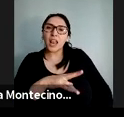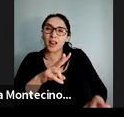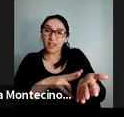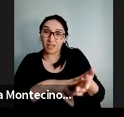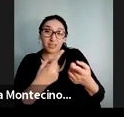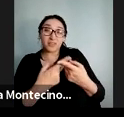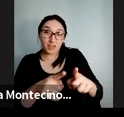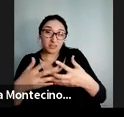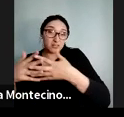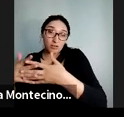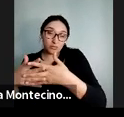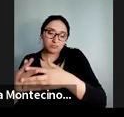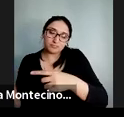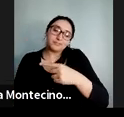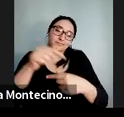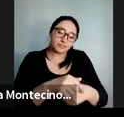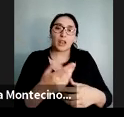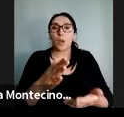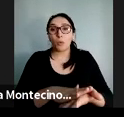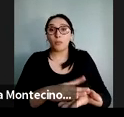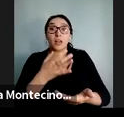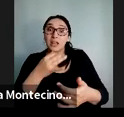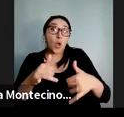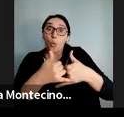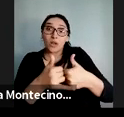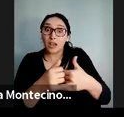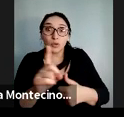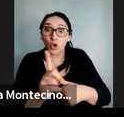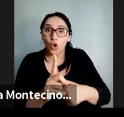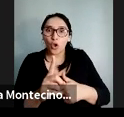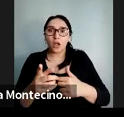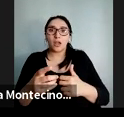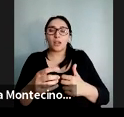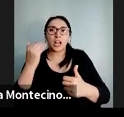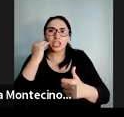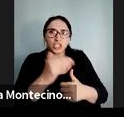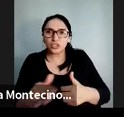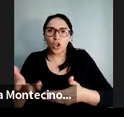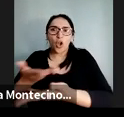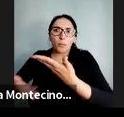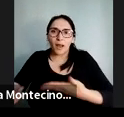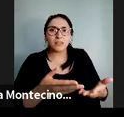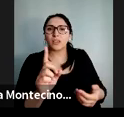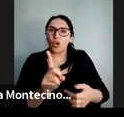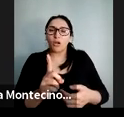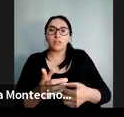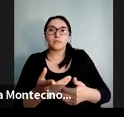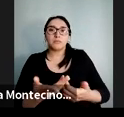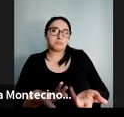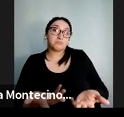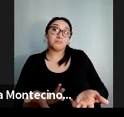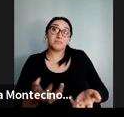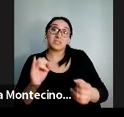se habla de no utilizar WhatsApp o de no utilizar una tecnología masiva porque se comparten datos, etc. Claro,